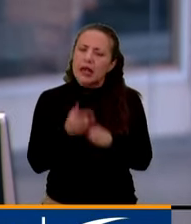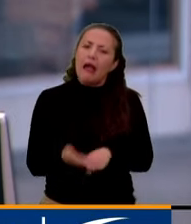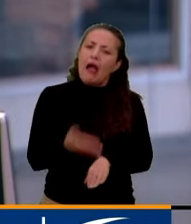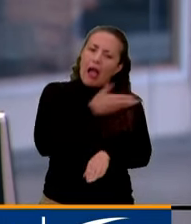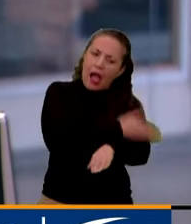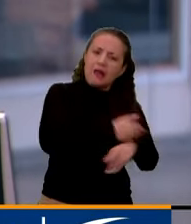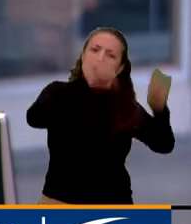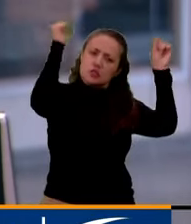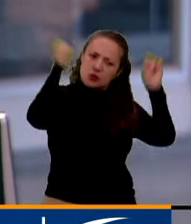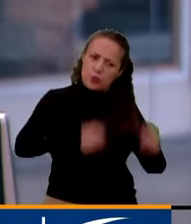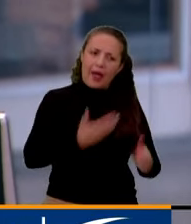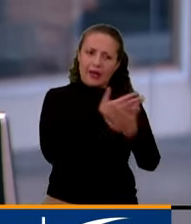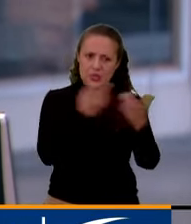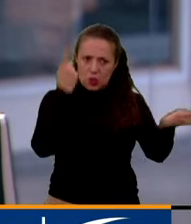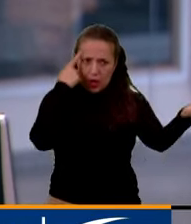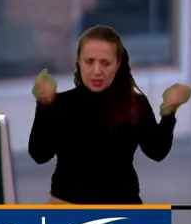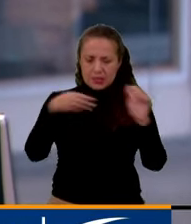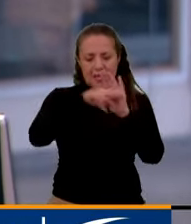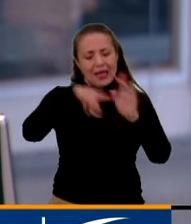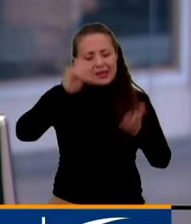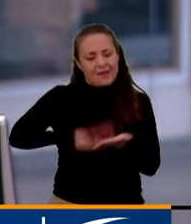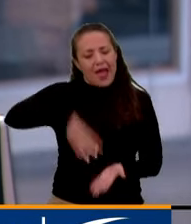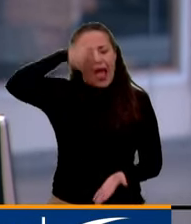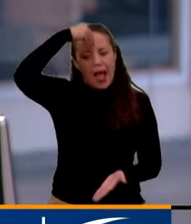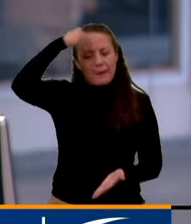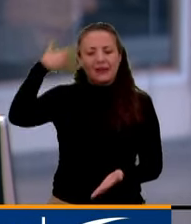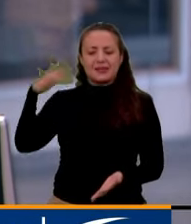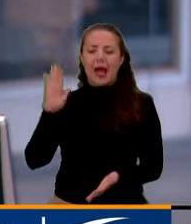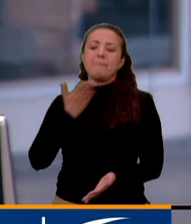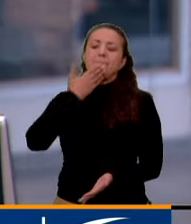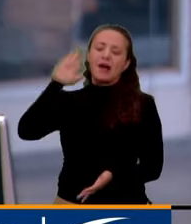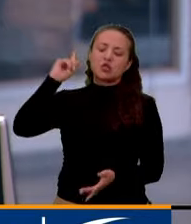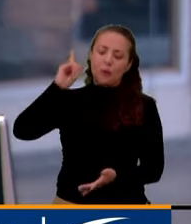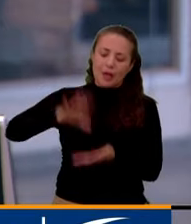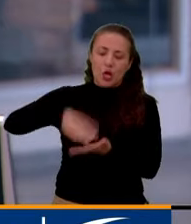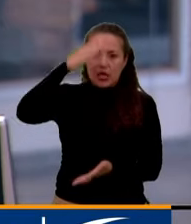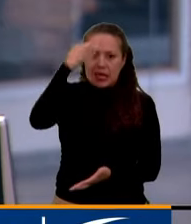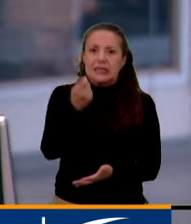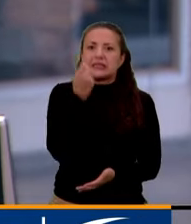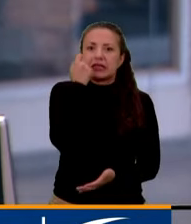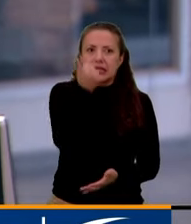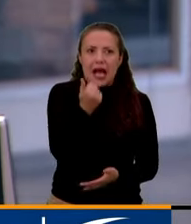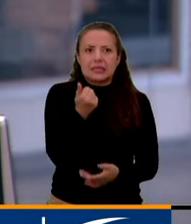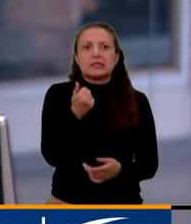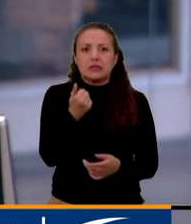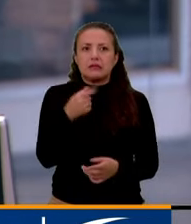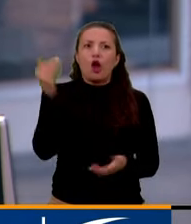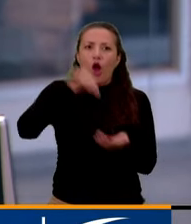más antelación y que se debe aprender de las lecciones que nos dejaron muy cerca del racionamiento.